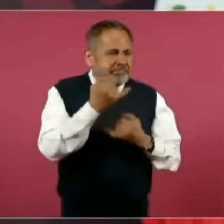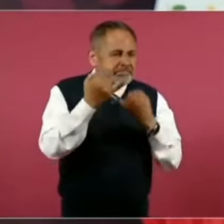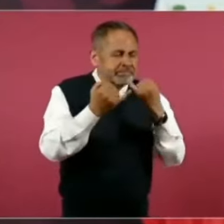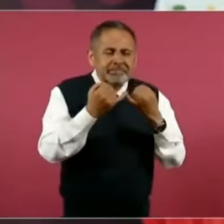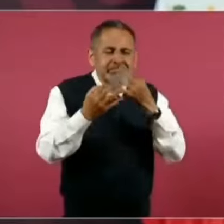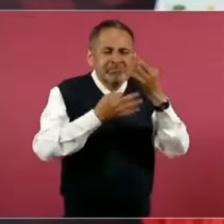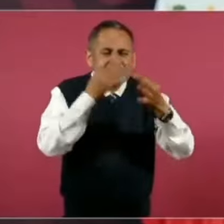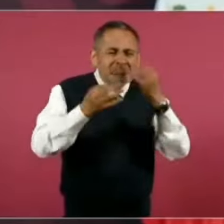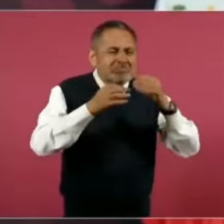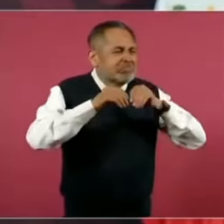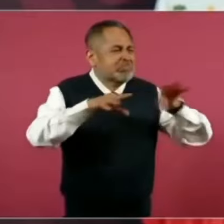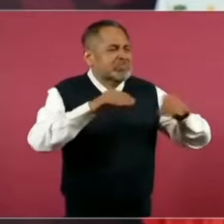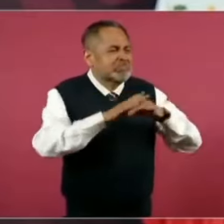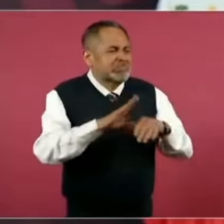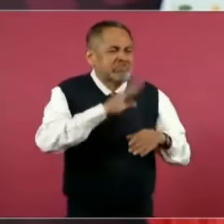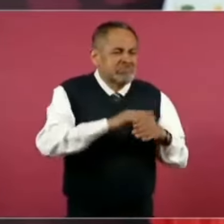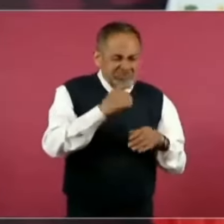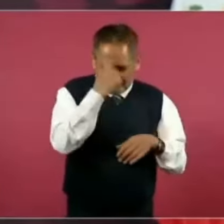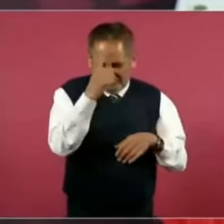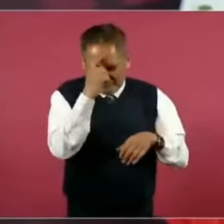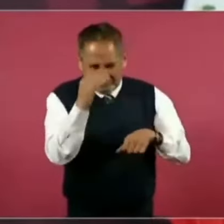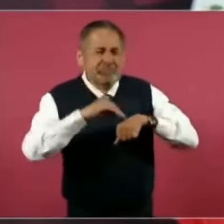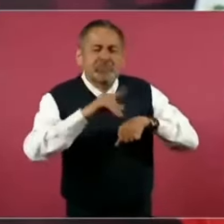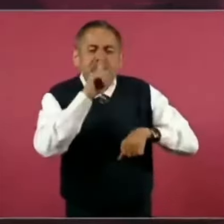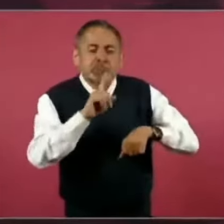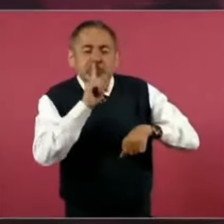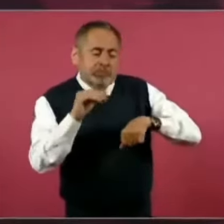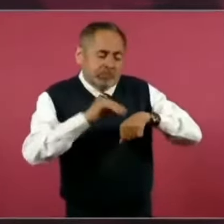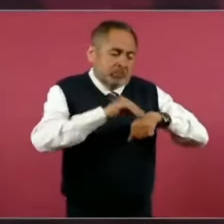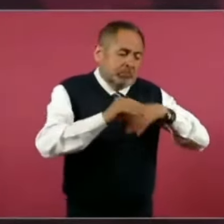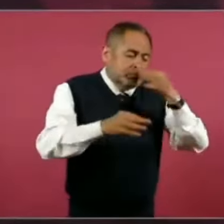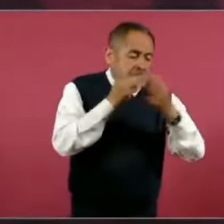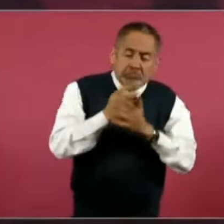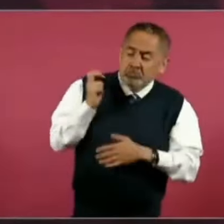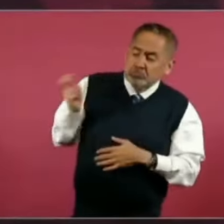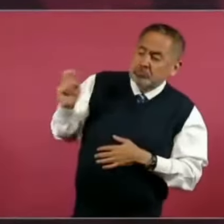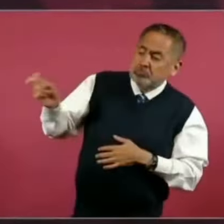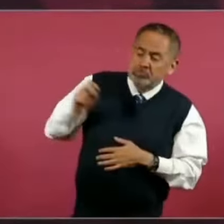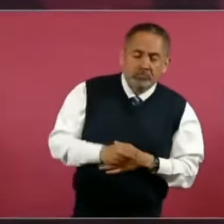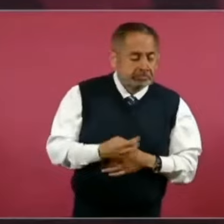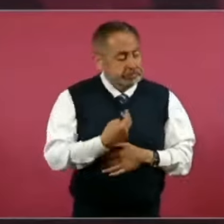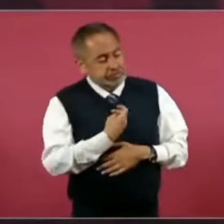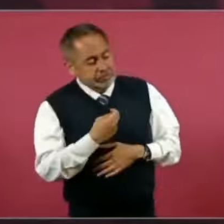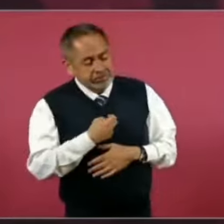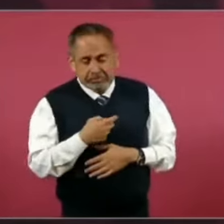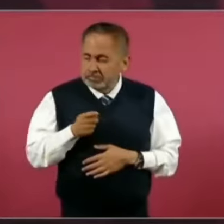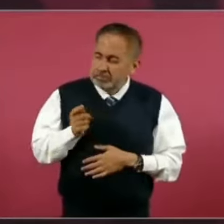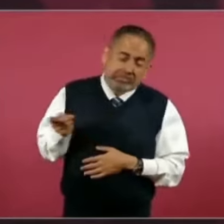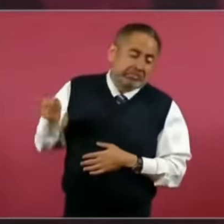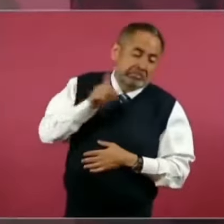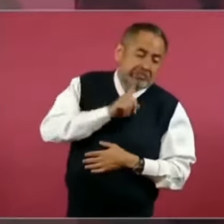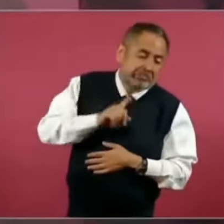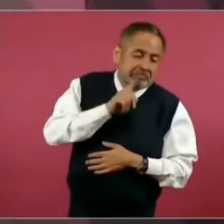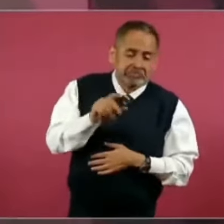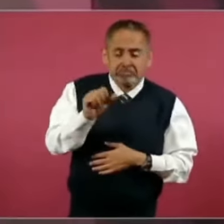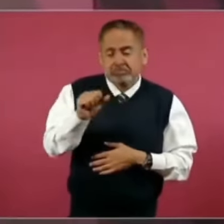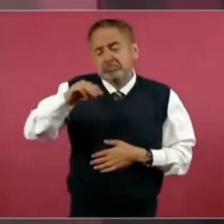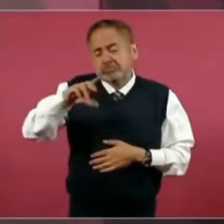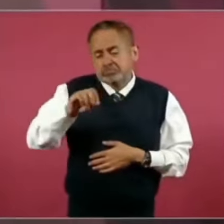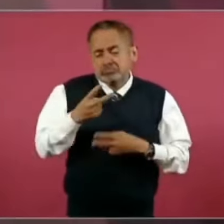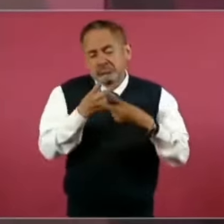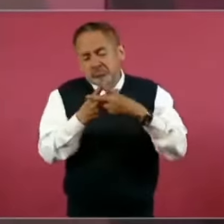sucias, de campañas de desprestigio, AMLO, presidente narco,